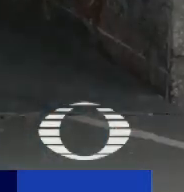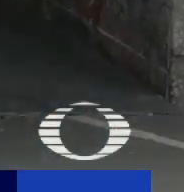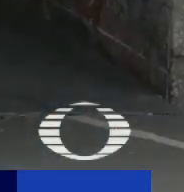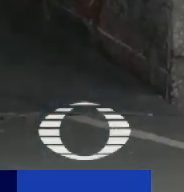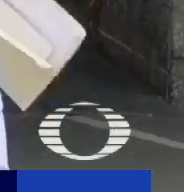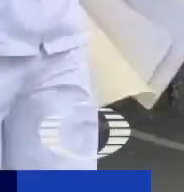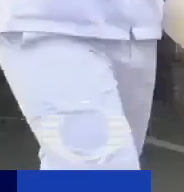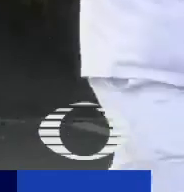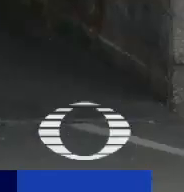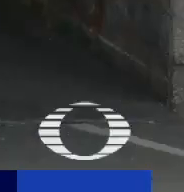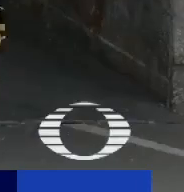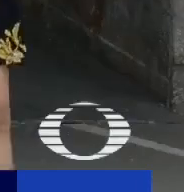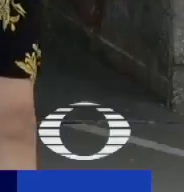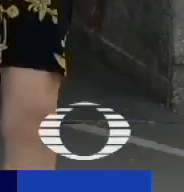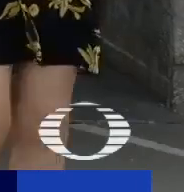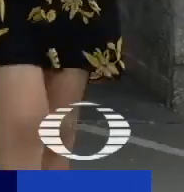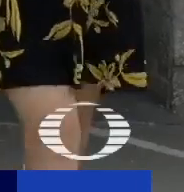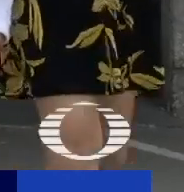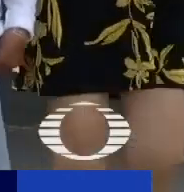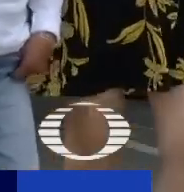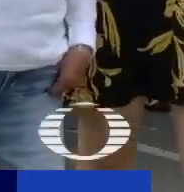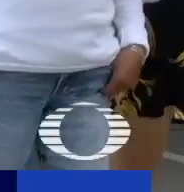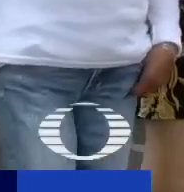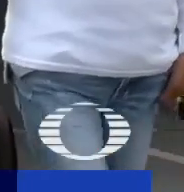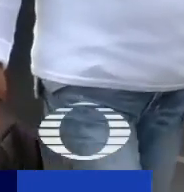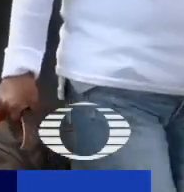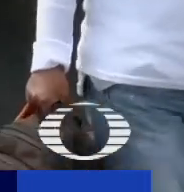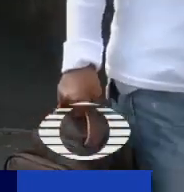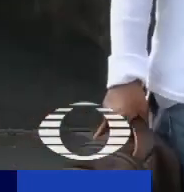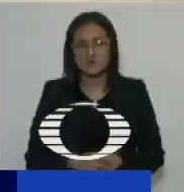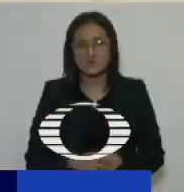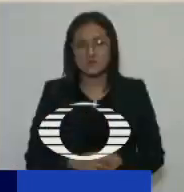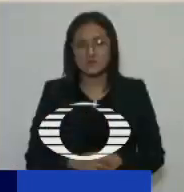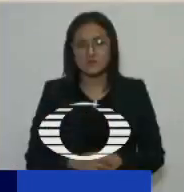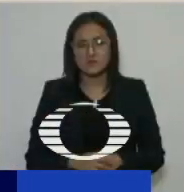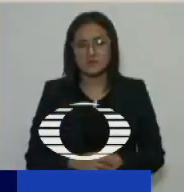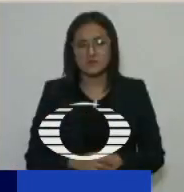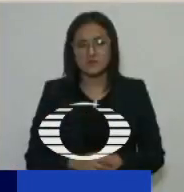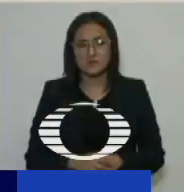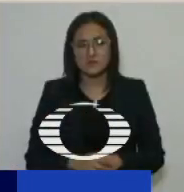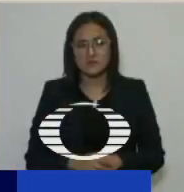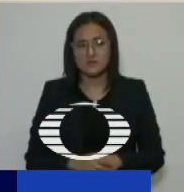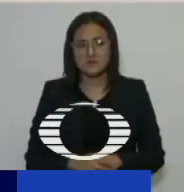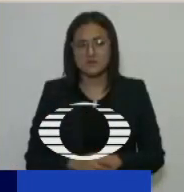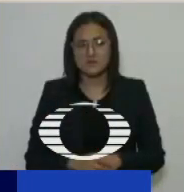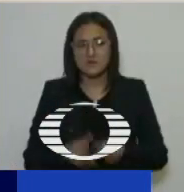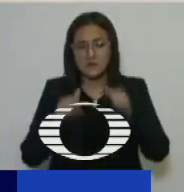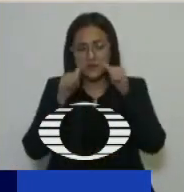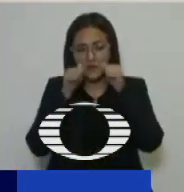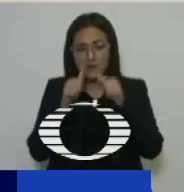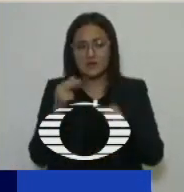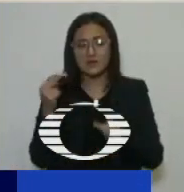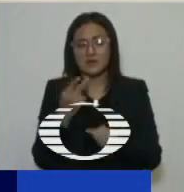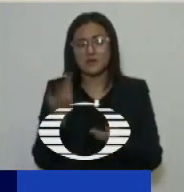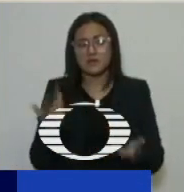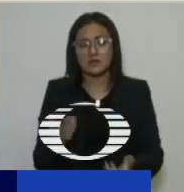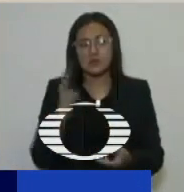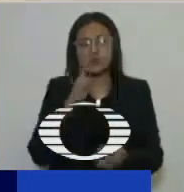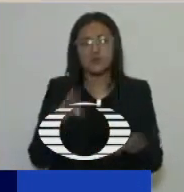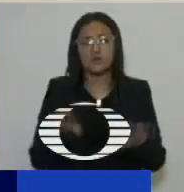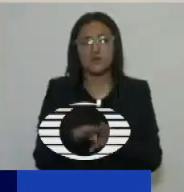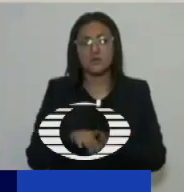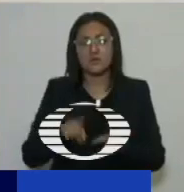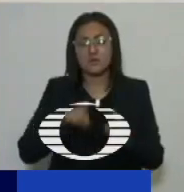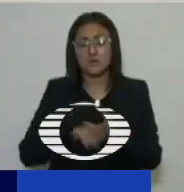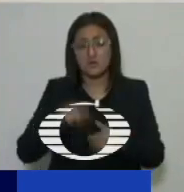de alta tecnología para brindar hemodiálisis gratuitas. Y es una atención que debemos de proporcionar desde